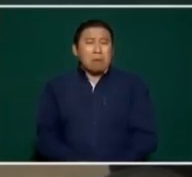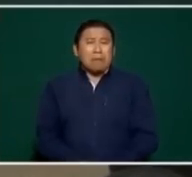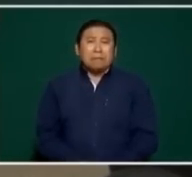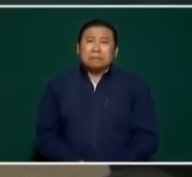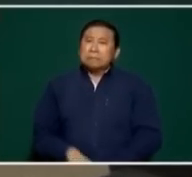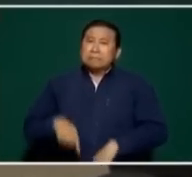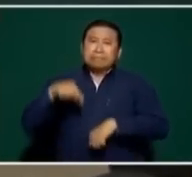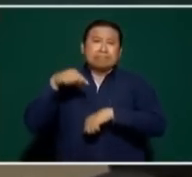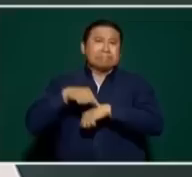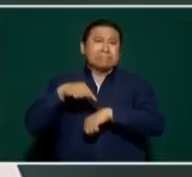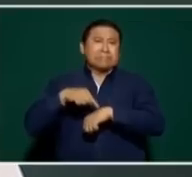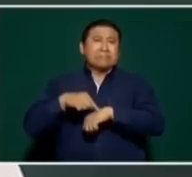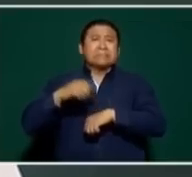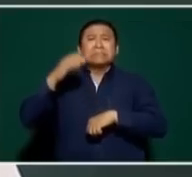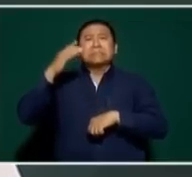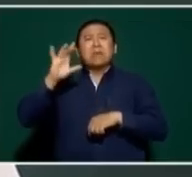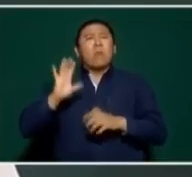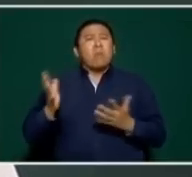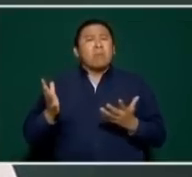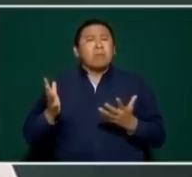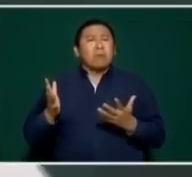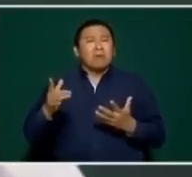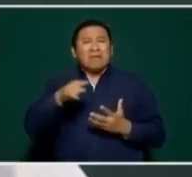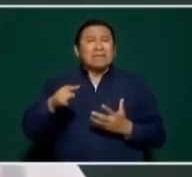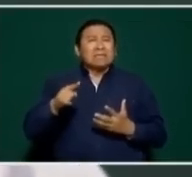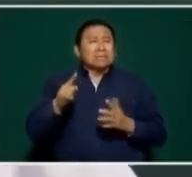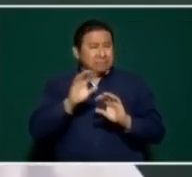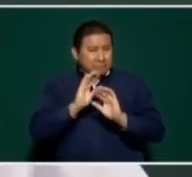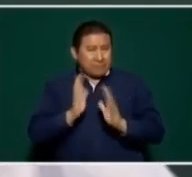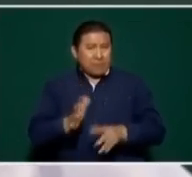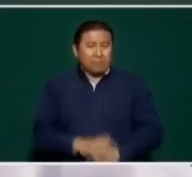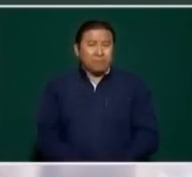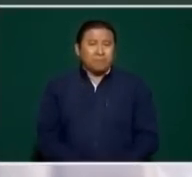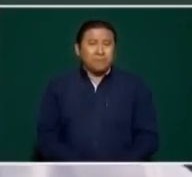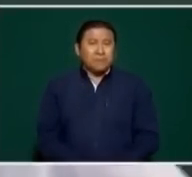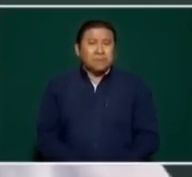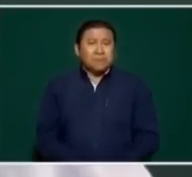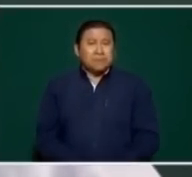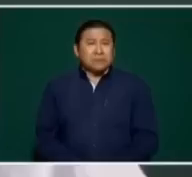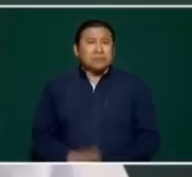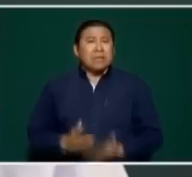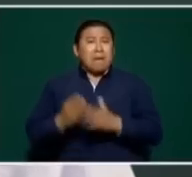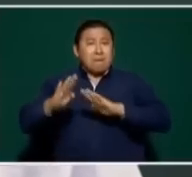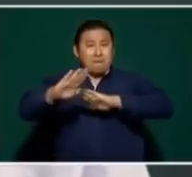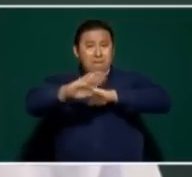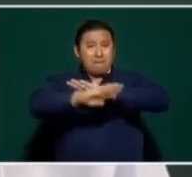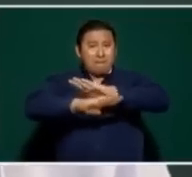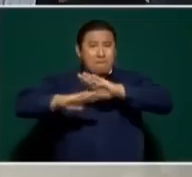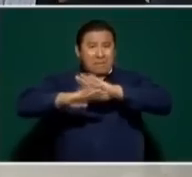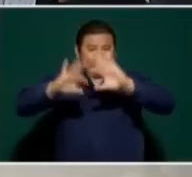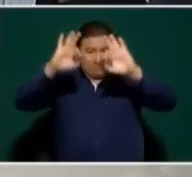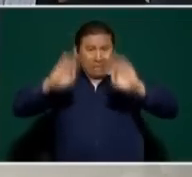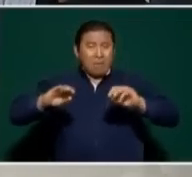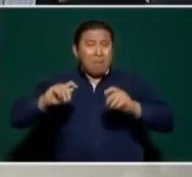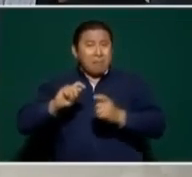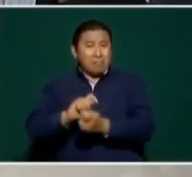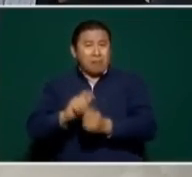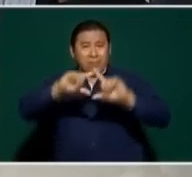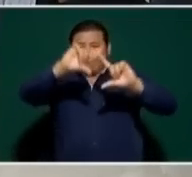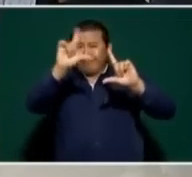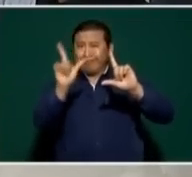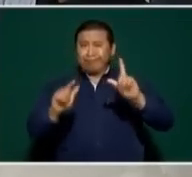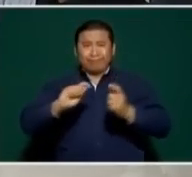llevamos mucha prisa. ¿Saben cuándo quiero dejar ya establecidas las bases para la transformación de